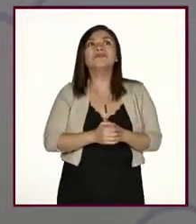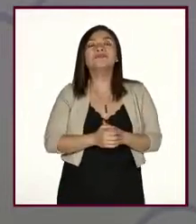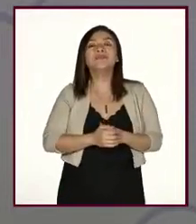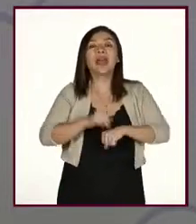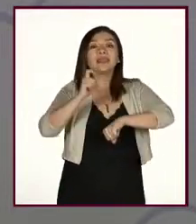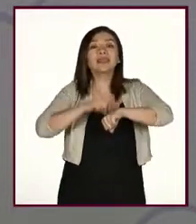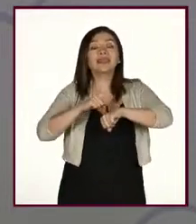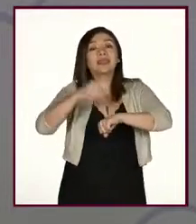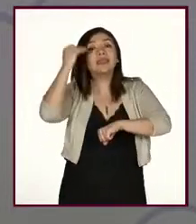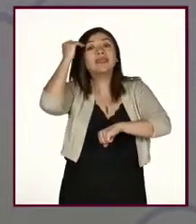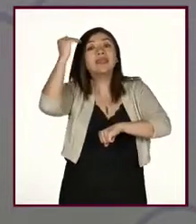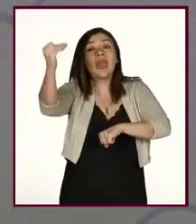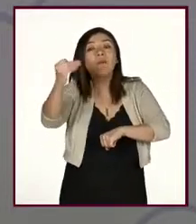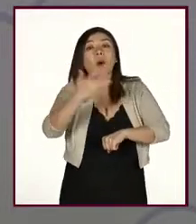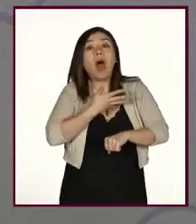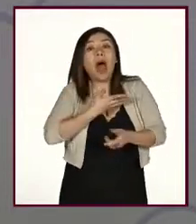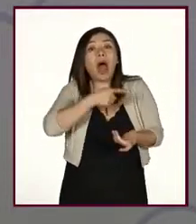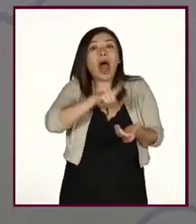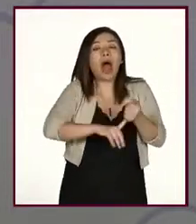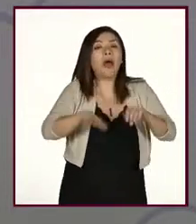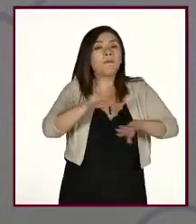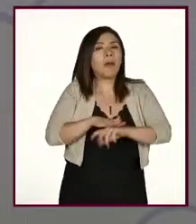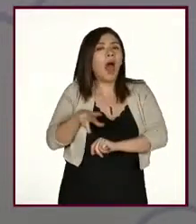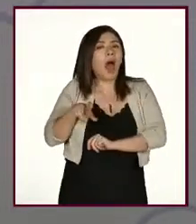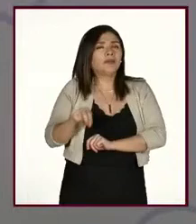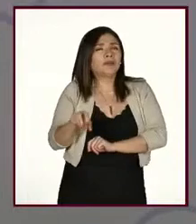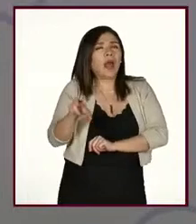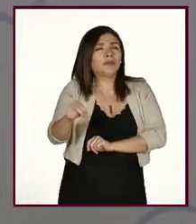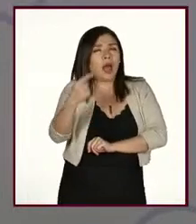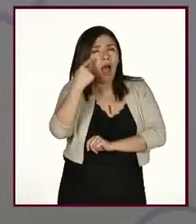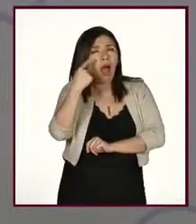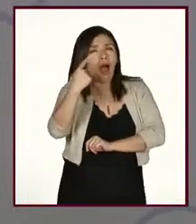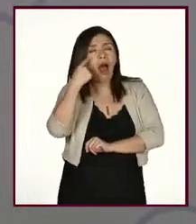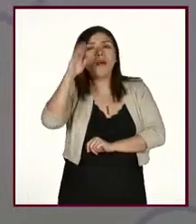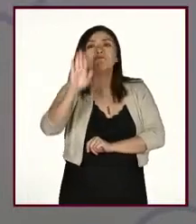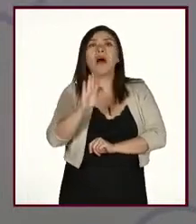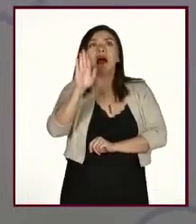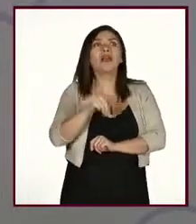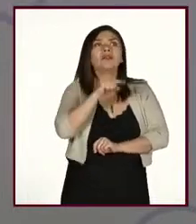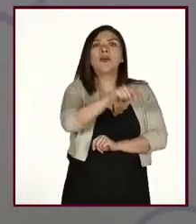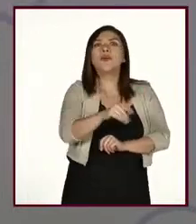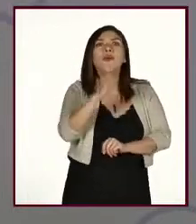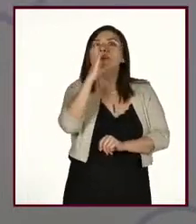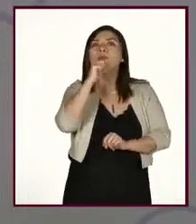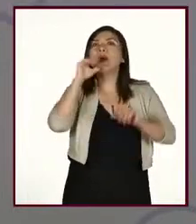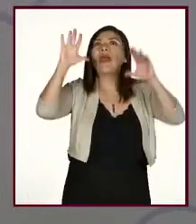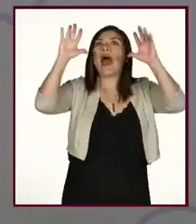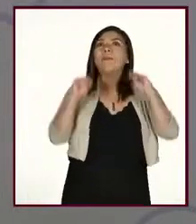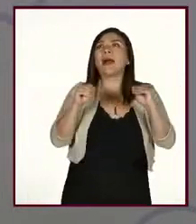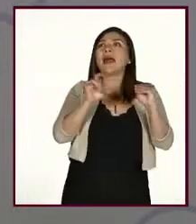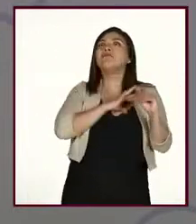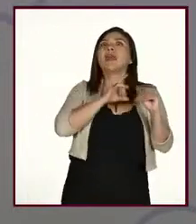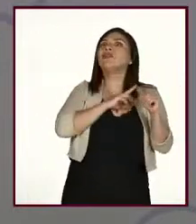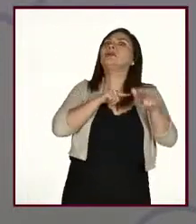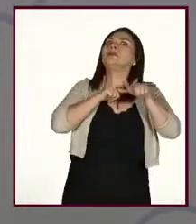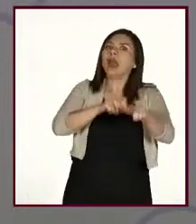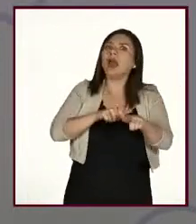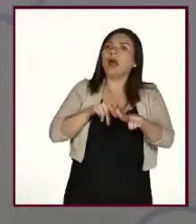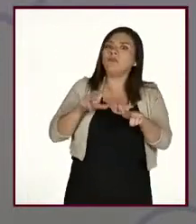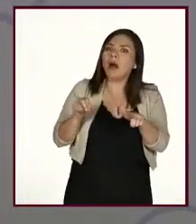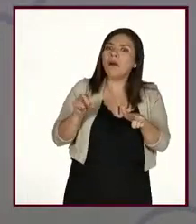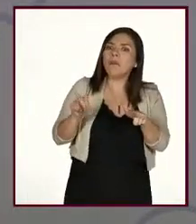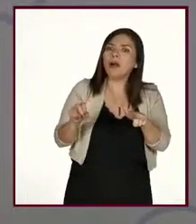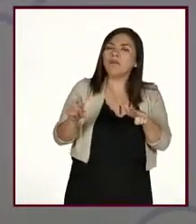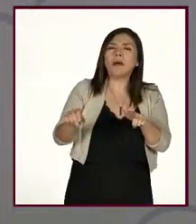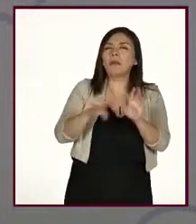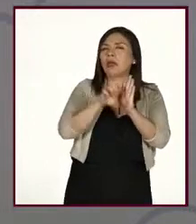que va a estar presente va a ser constante. Es como si no tuvieran ese interruptor de encendido y apagado, donde a lo mejor